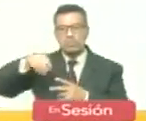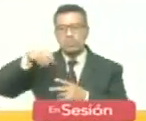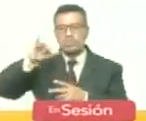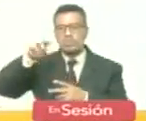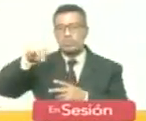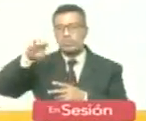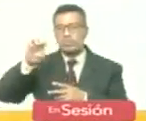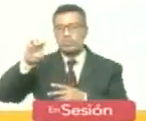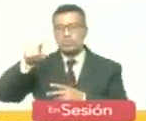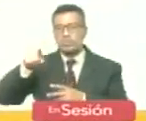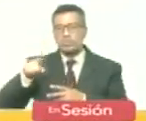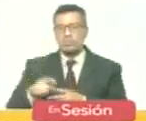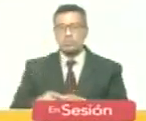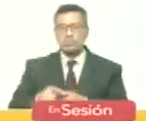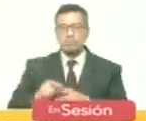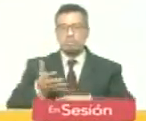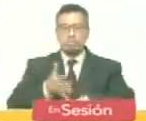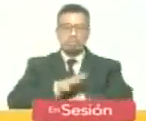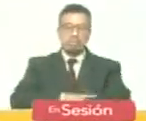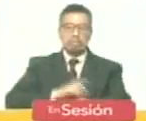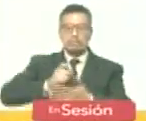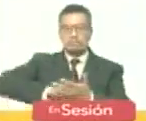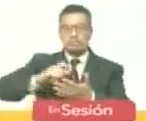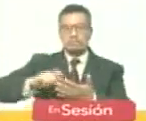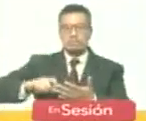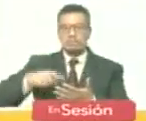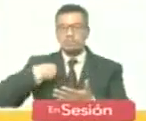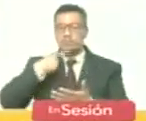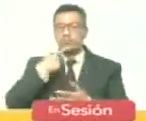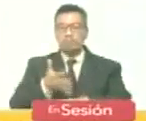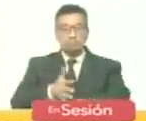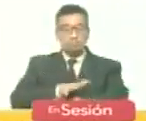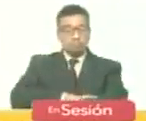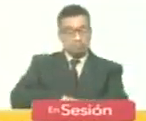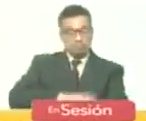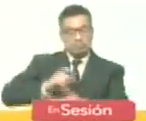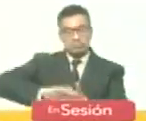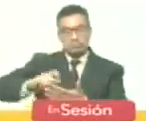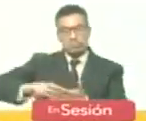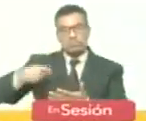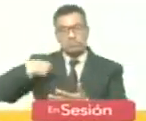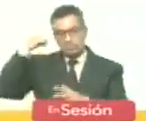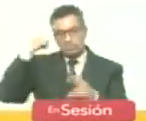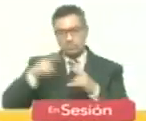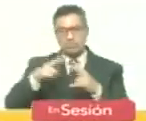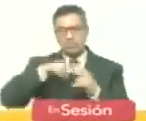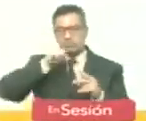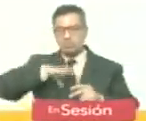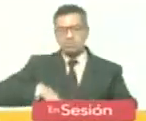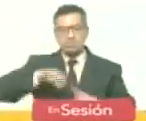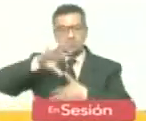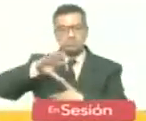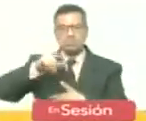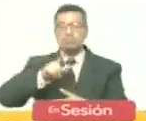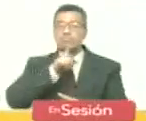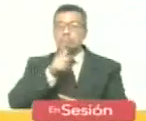además es un pésimo escritor, de los peores escritores que haya conocido en la historia de este continente.